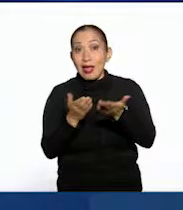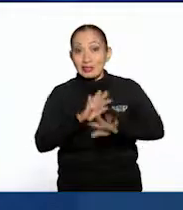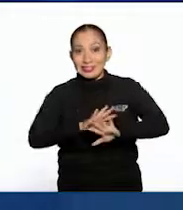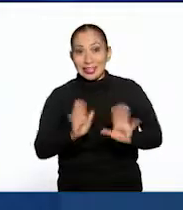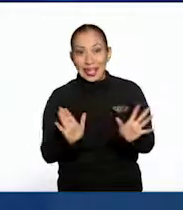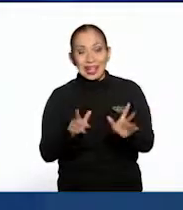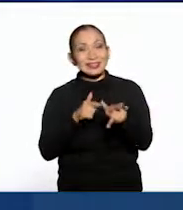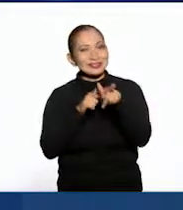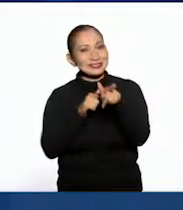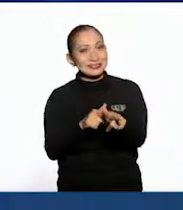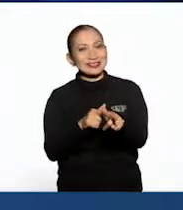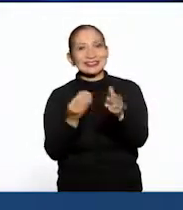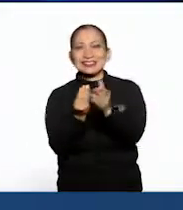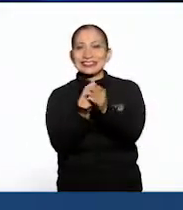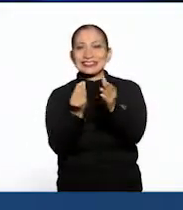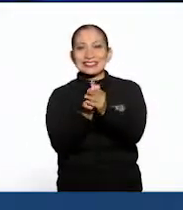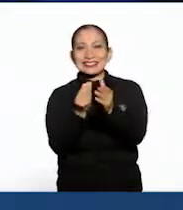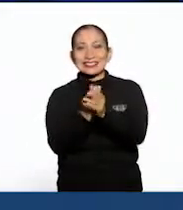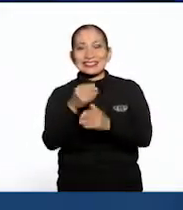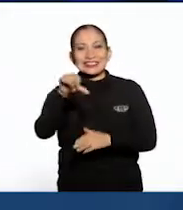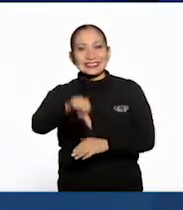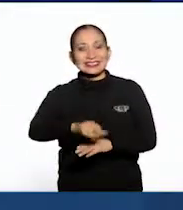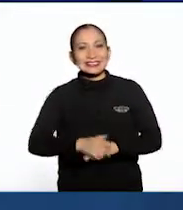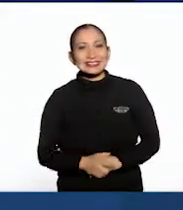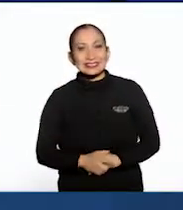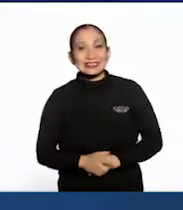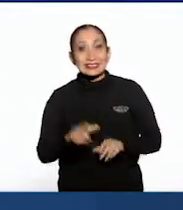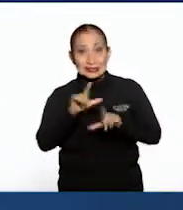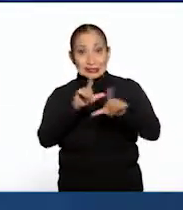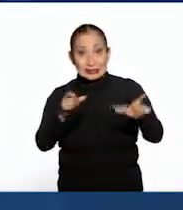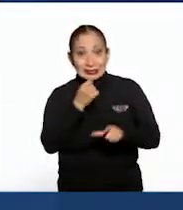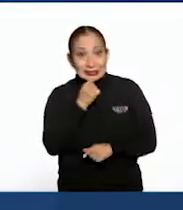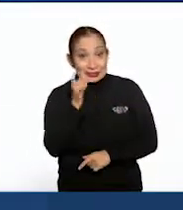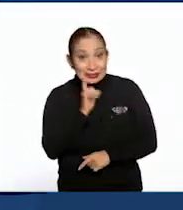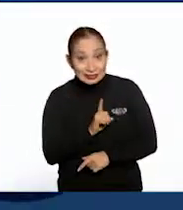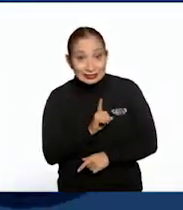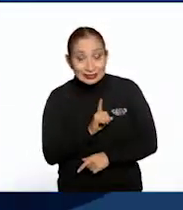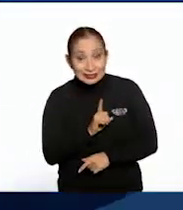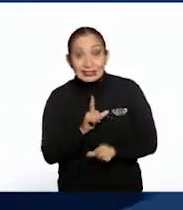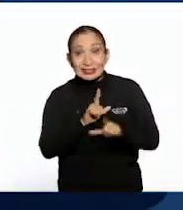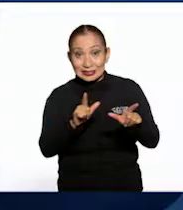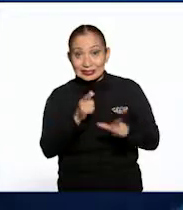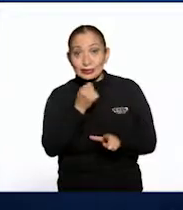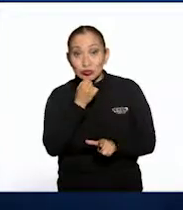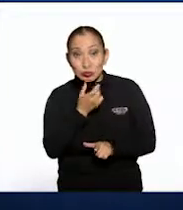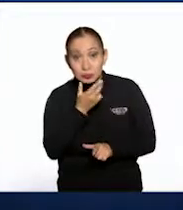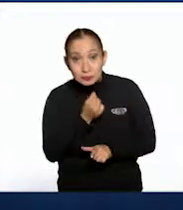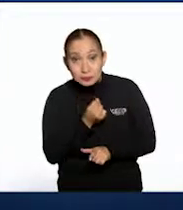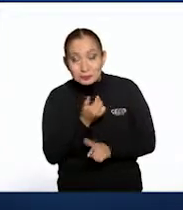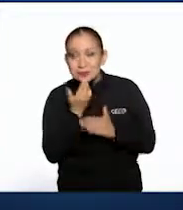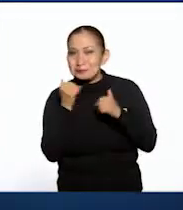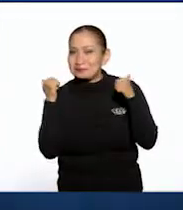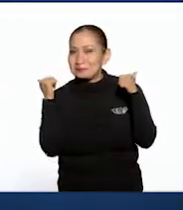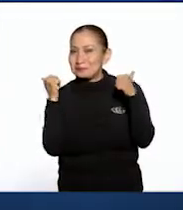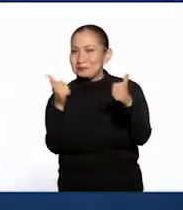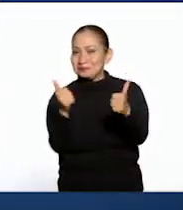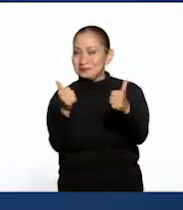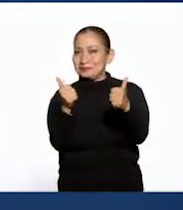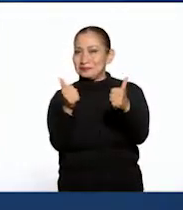es momento de seguir con el programa de hoy. ¿Listas? ¿Listos?